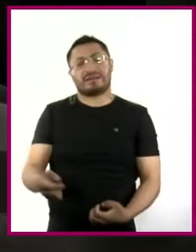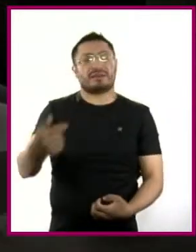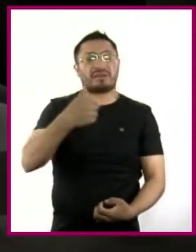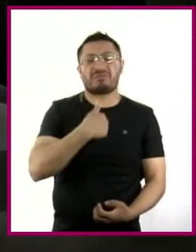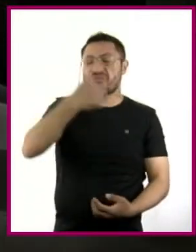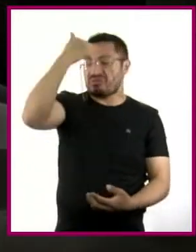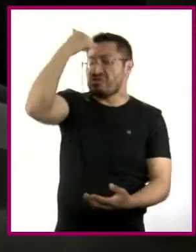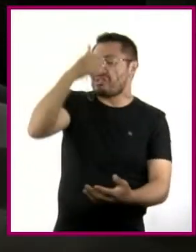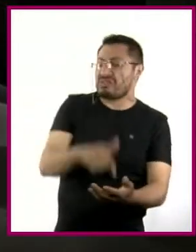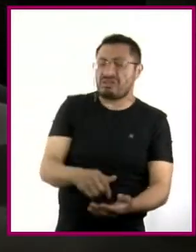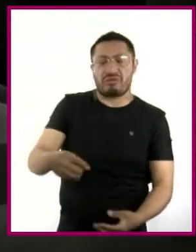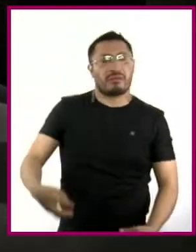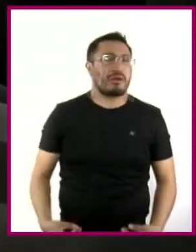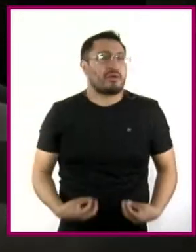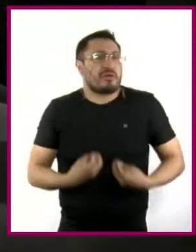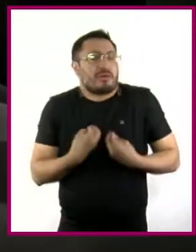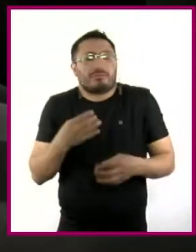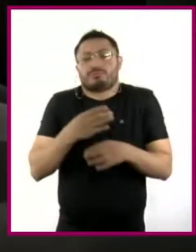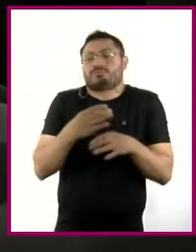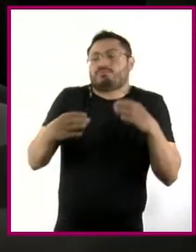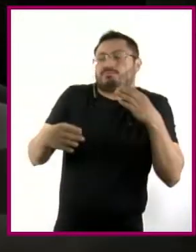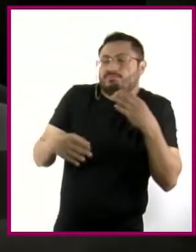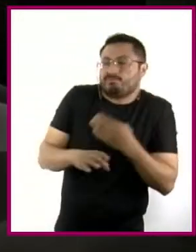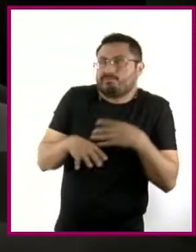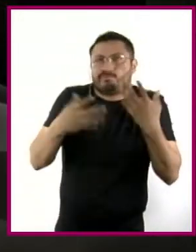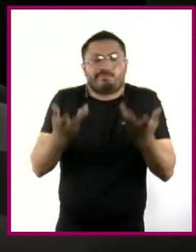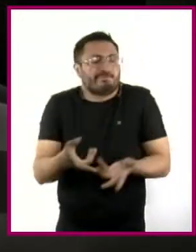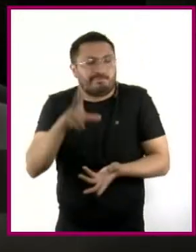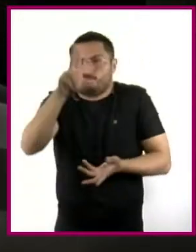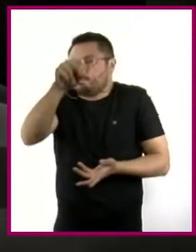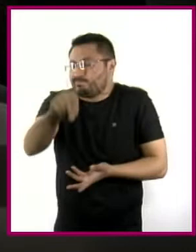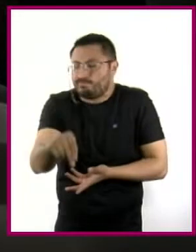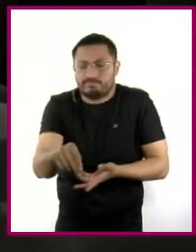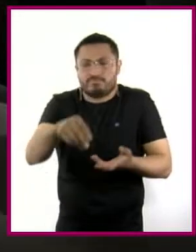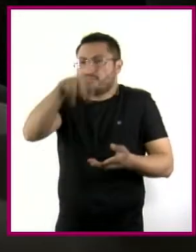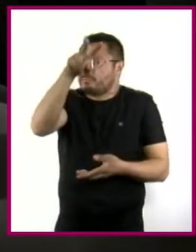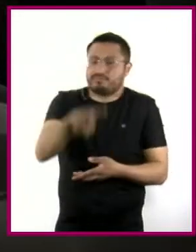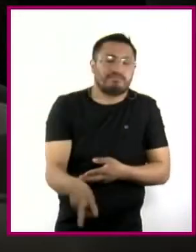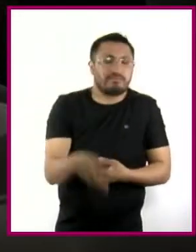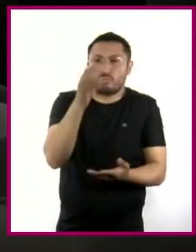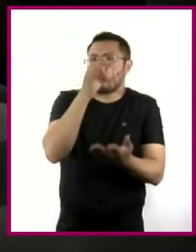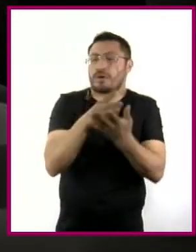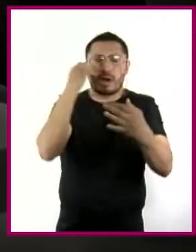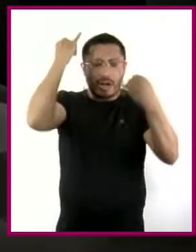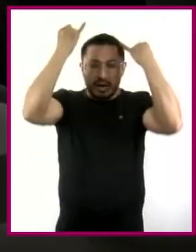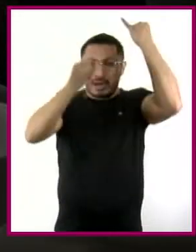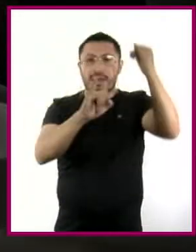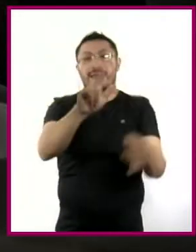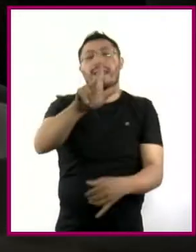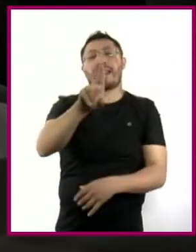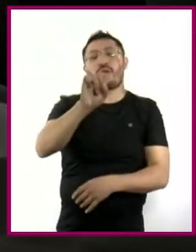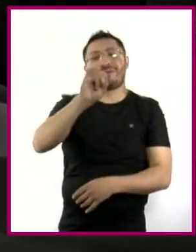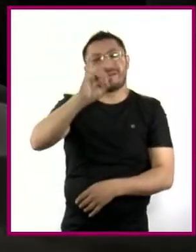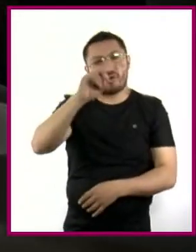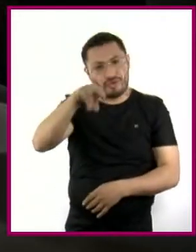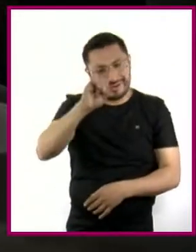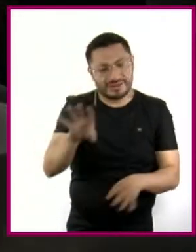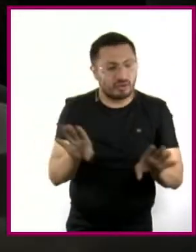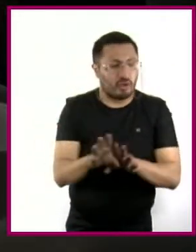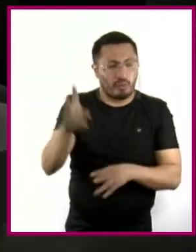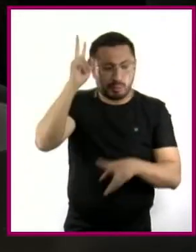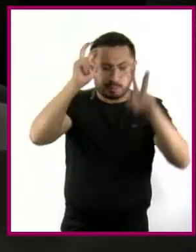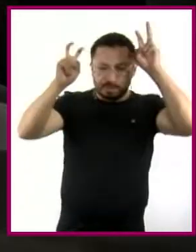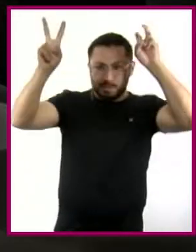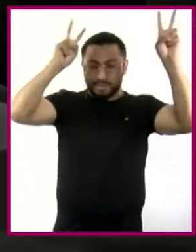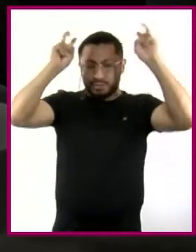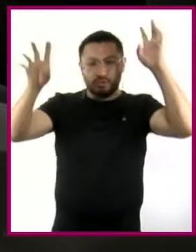todos que estamos viviendo cosas que en realidad no son más que ilusiones, algo así como un sueño generalizado